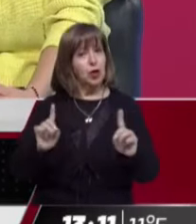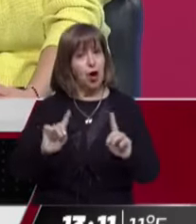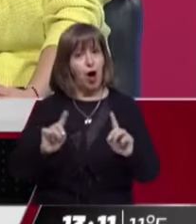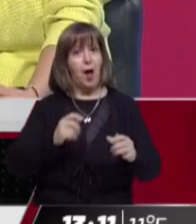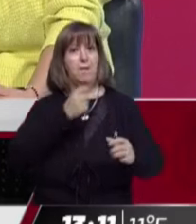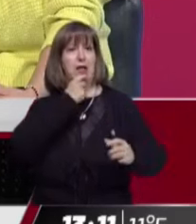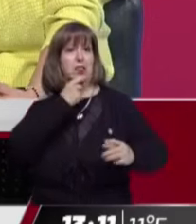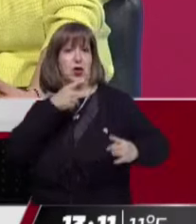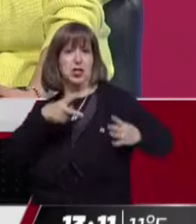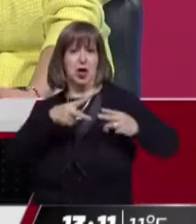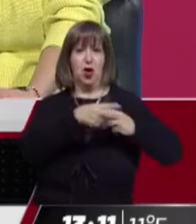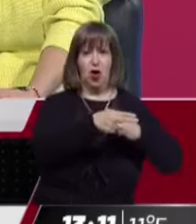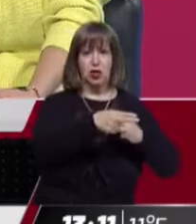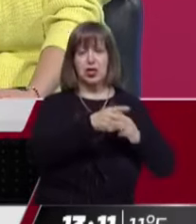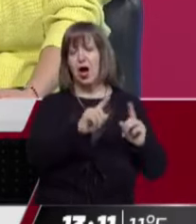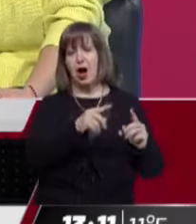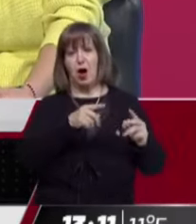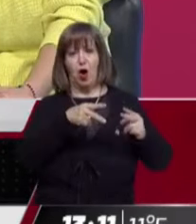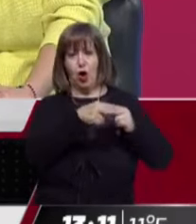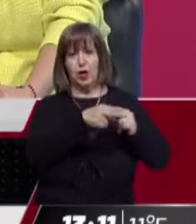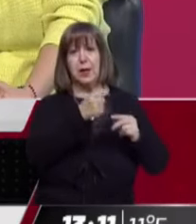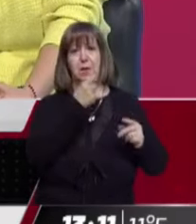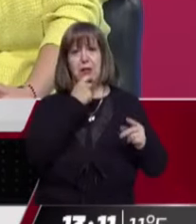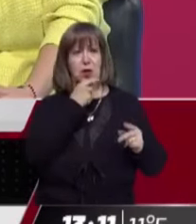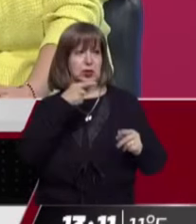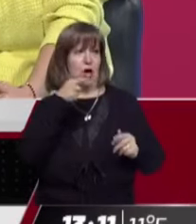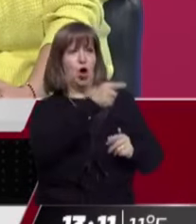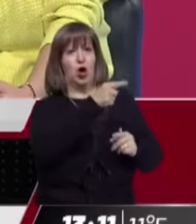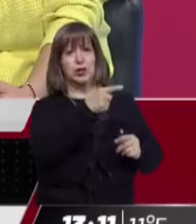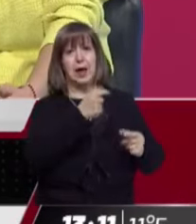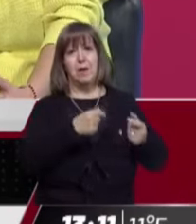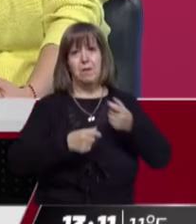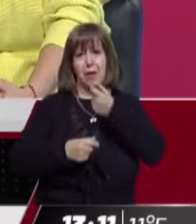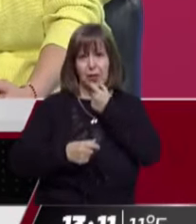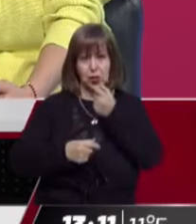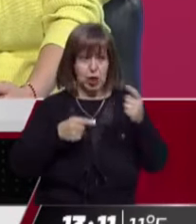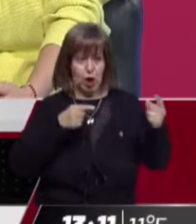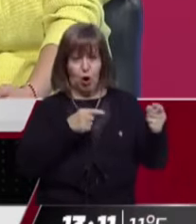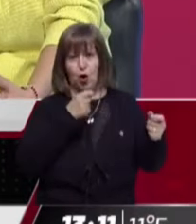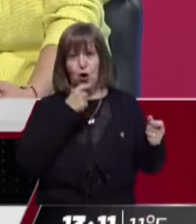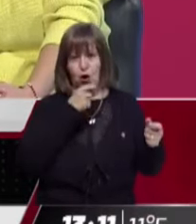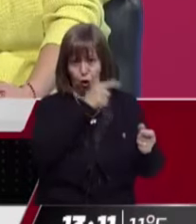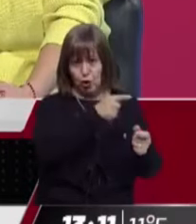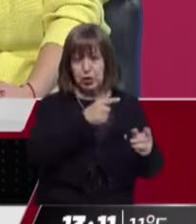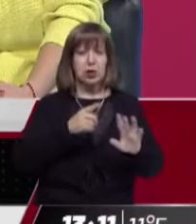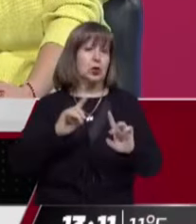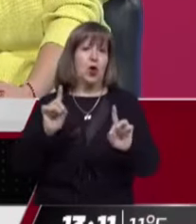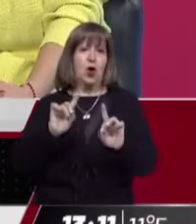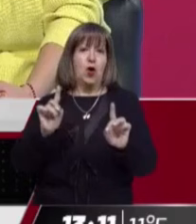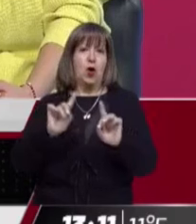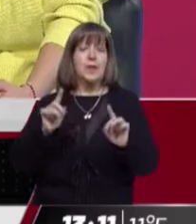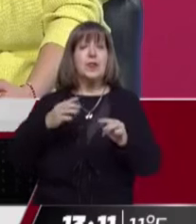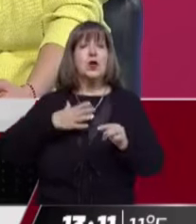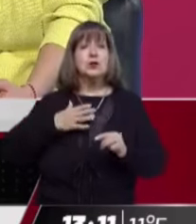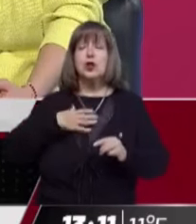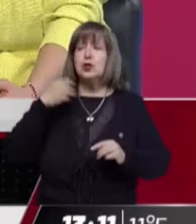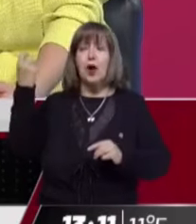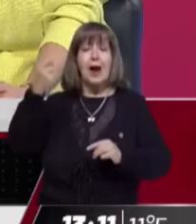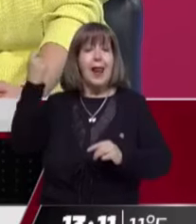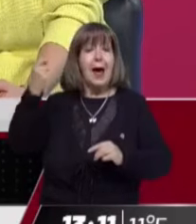de Mendoza, etcétera, etcétera. Pero la verdad concreta en este sentido es que la provincia de La Pampa